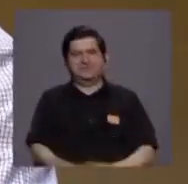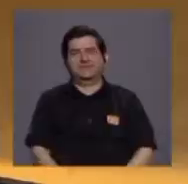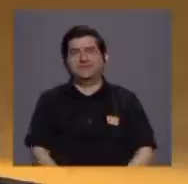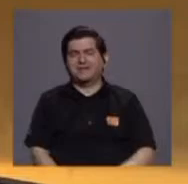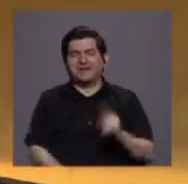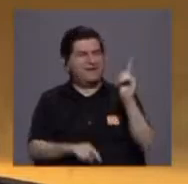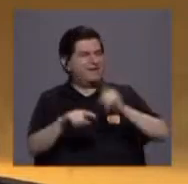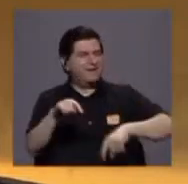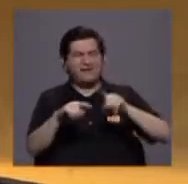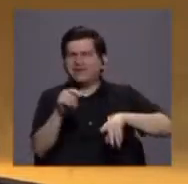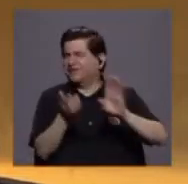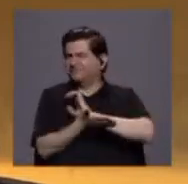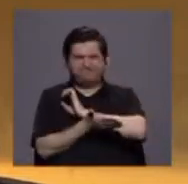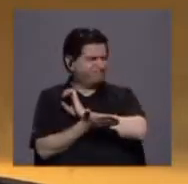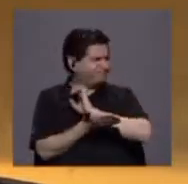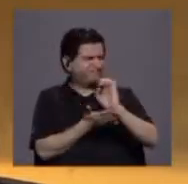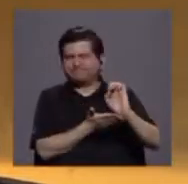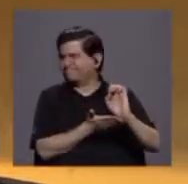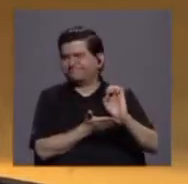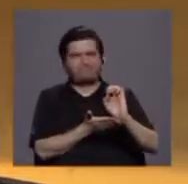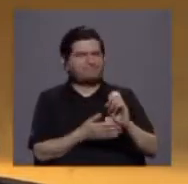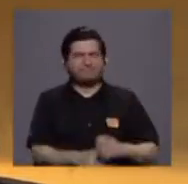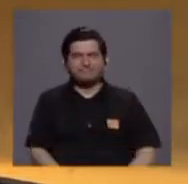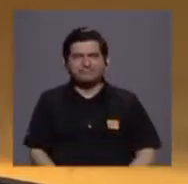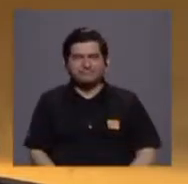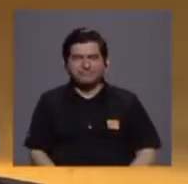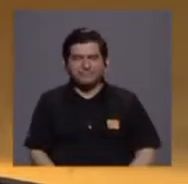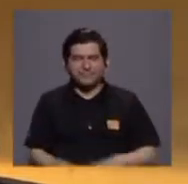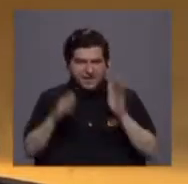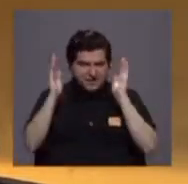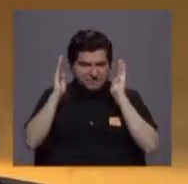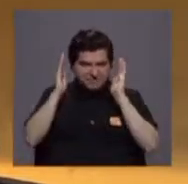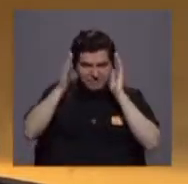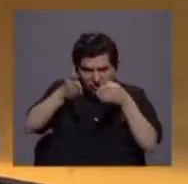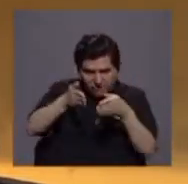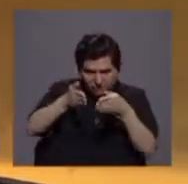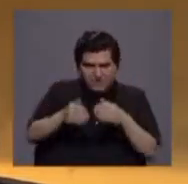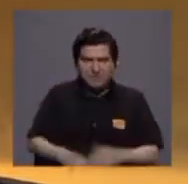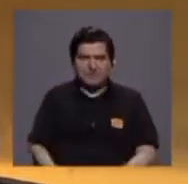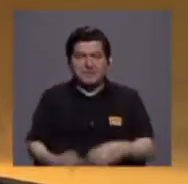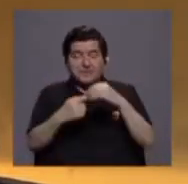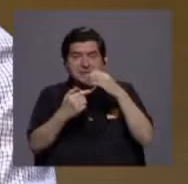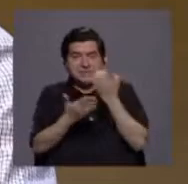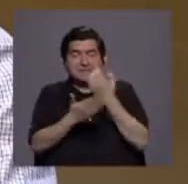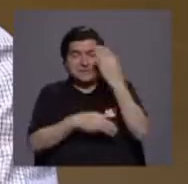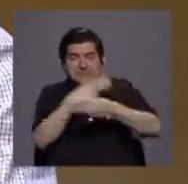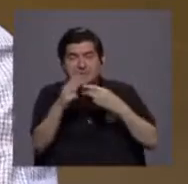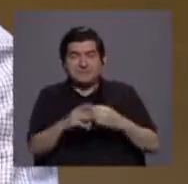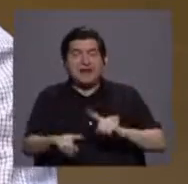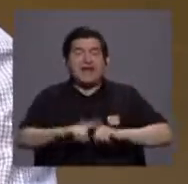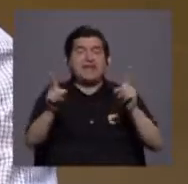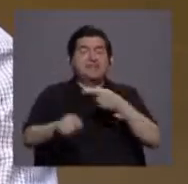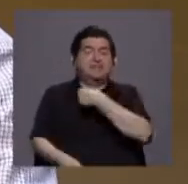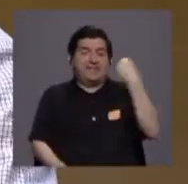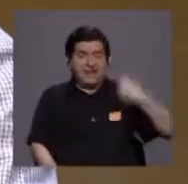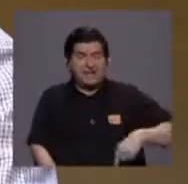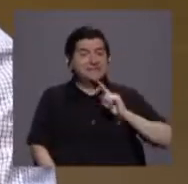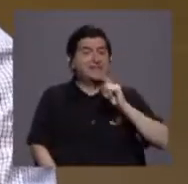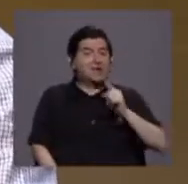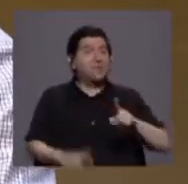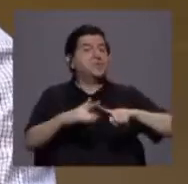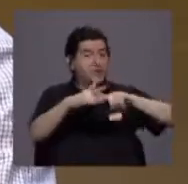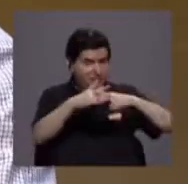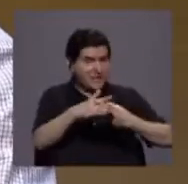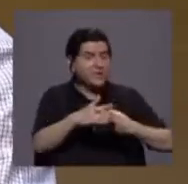no podemos evitar. O sea, el foco de las principales economías mundiales, con excepción de China, como usted mencionaba en la